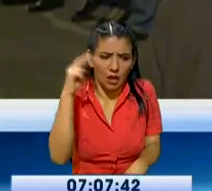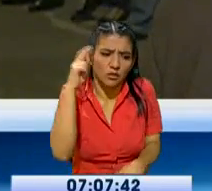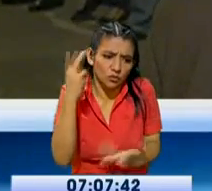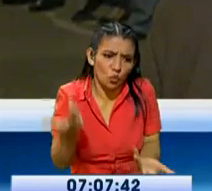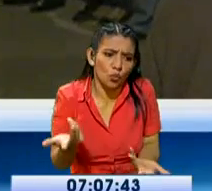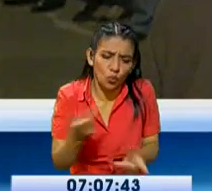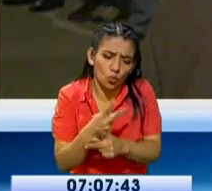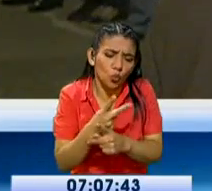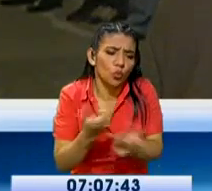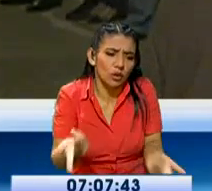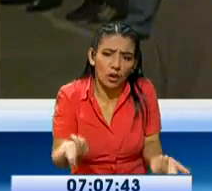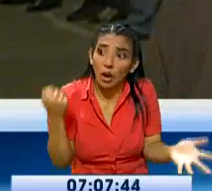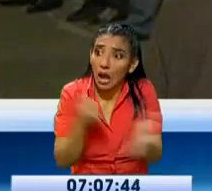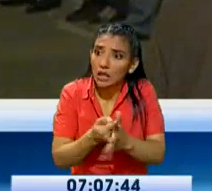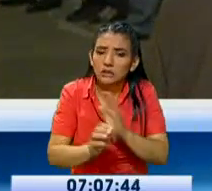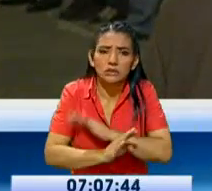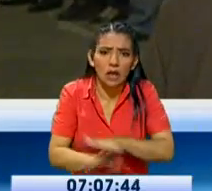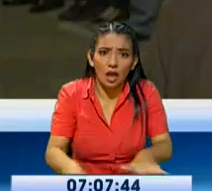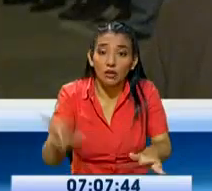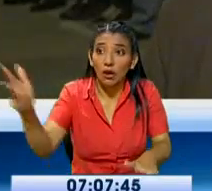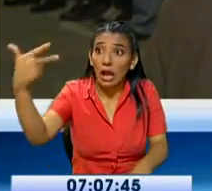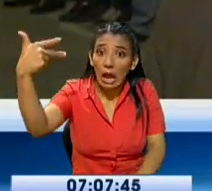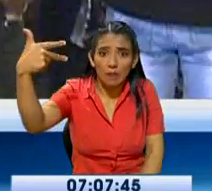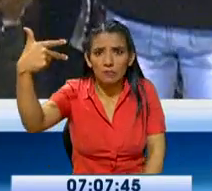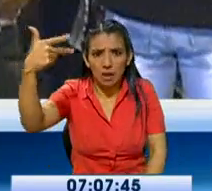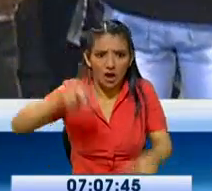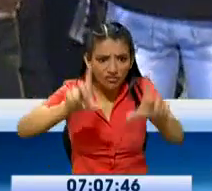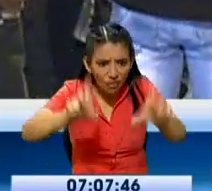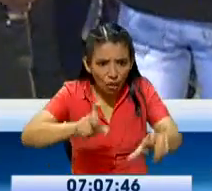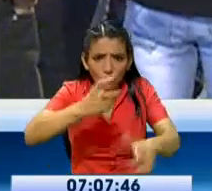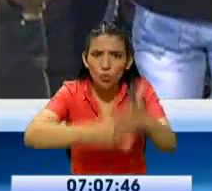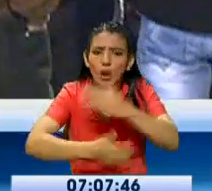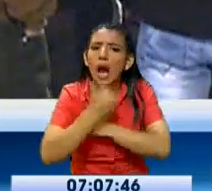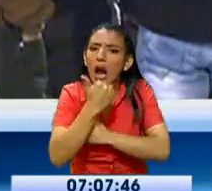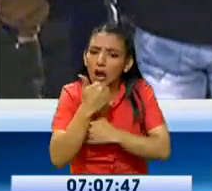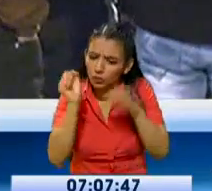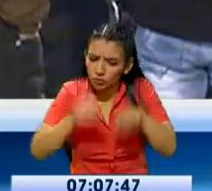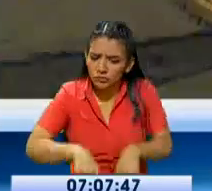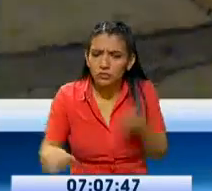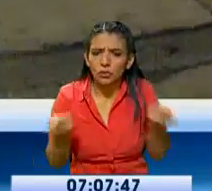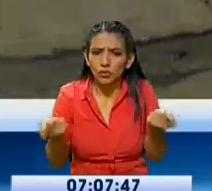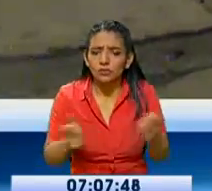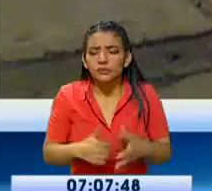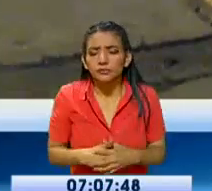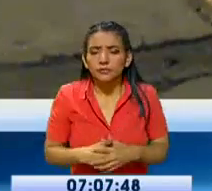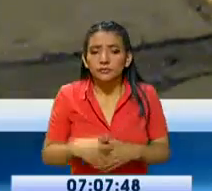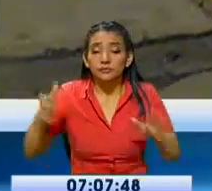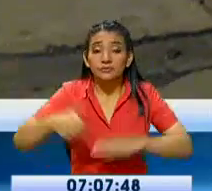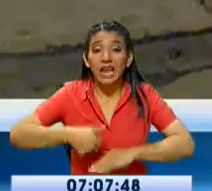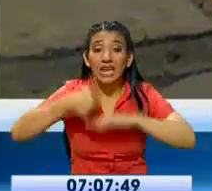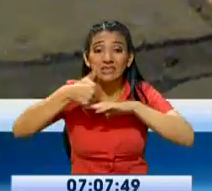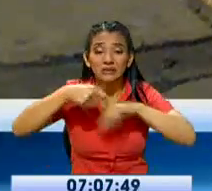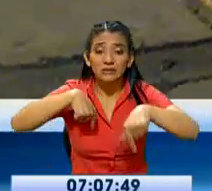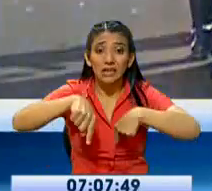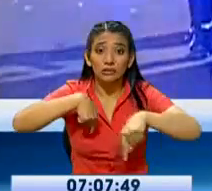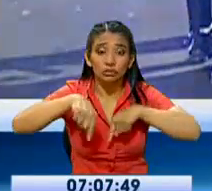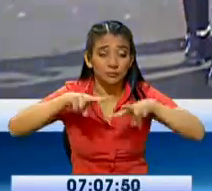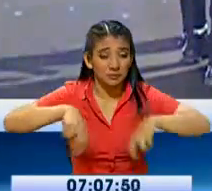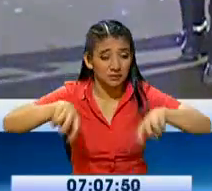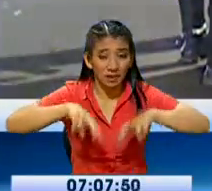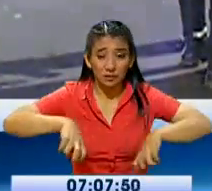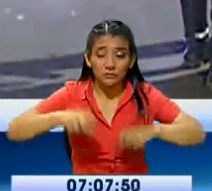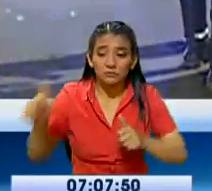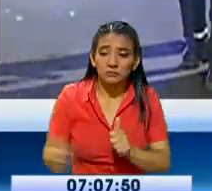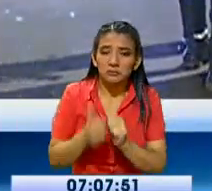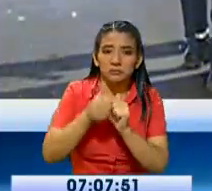¿no? Haber unas cámaras, controlar. Agentes del Servicio de Investigación de Accidentes de Tránsito, SIAT, conjuntamente con miembros